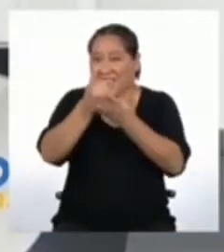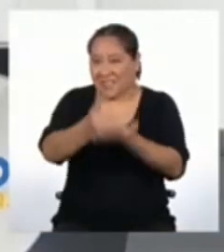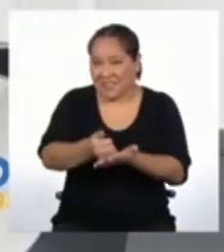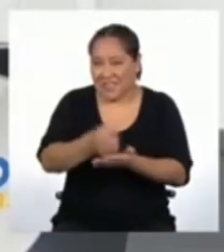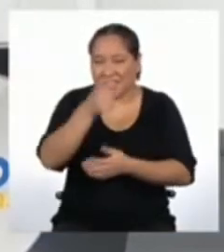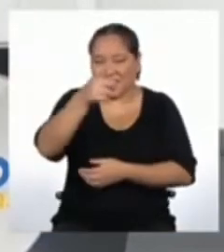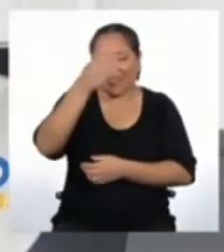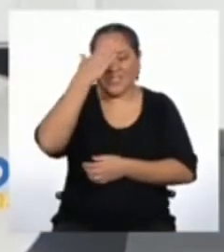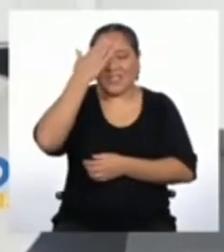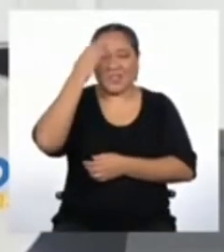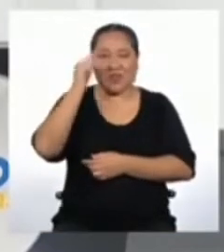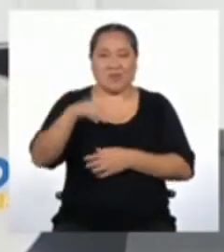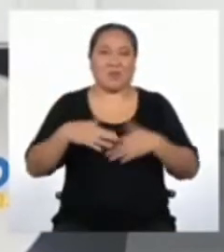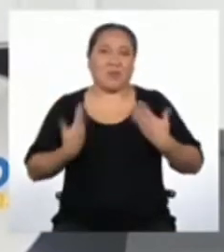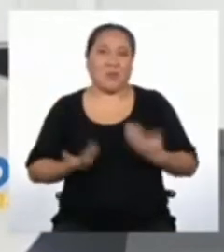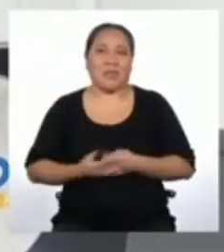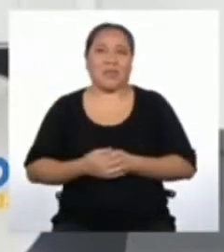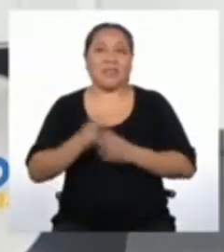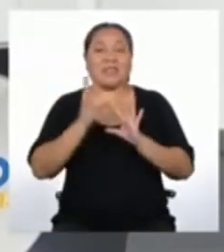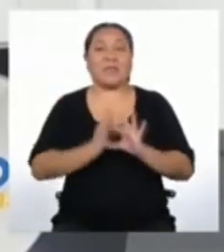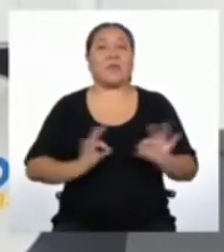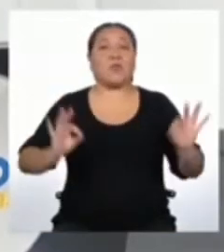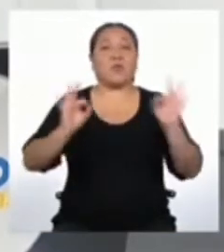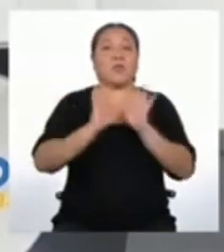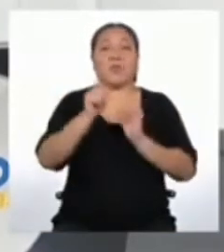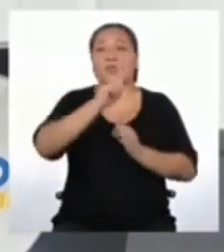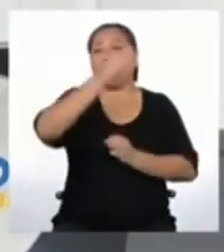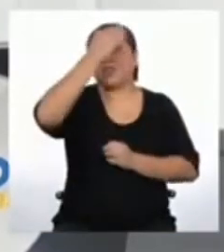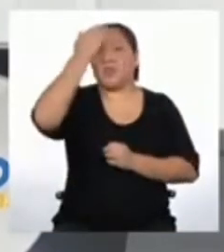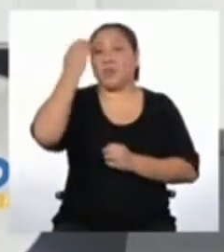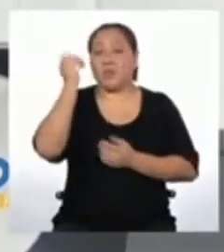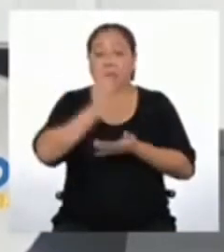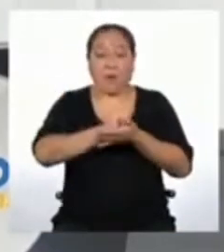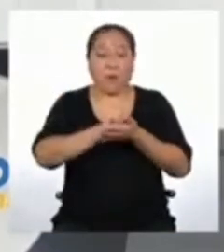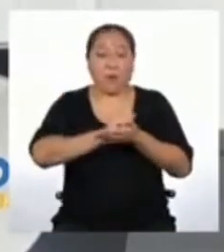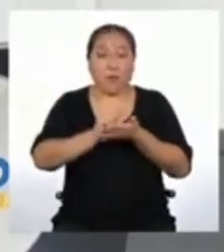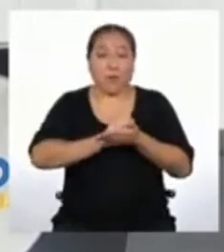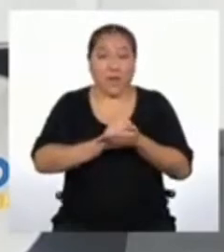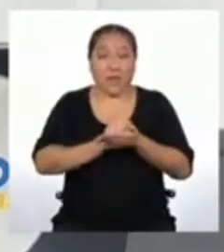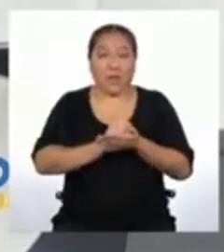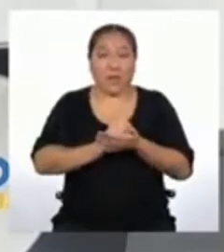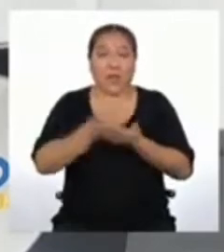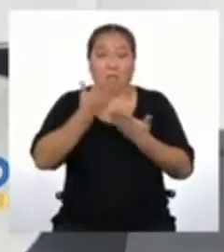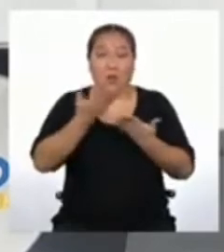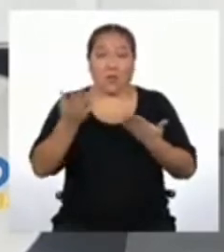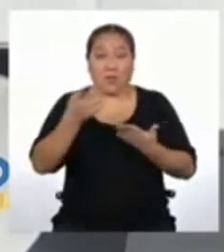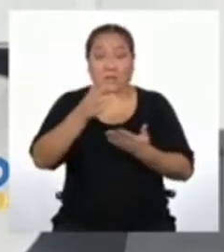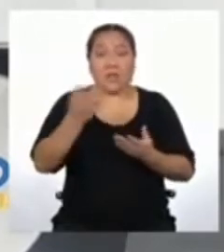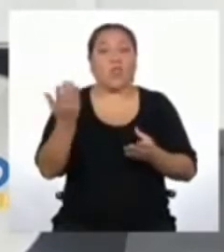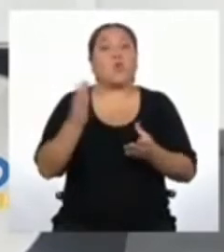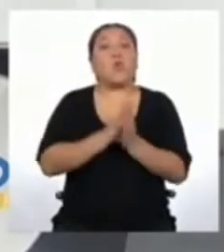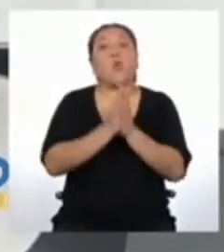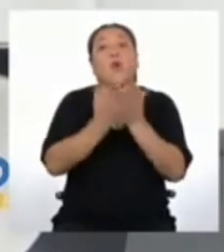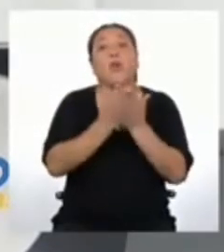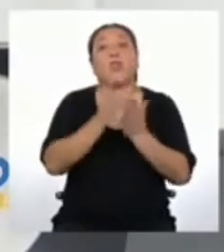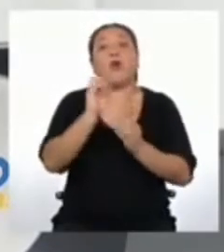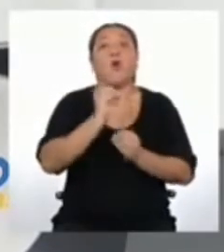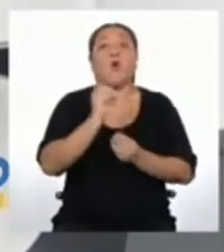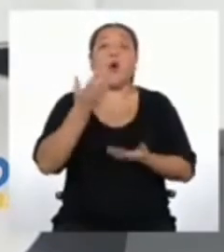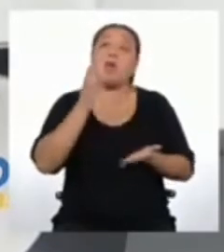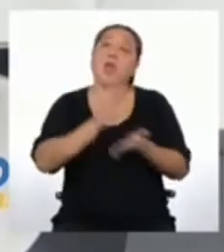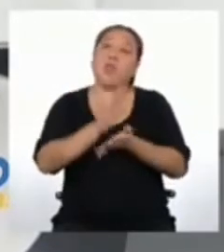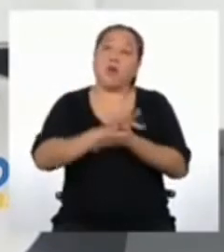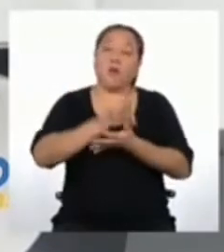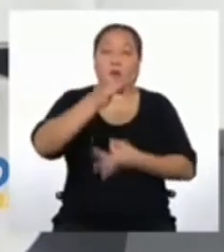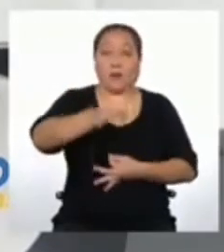que van a poder con esto. Es importante que no olvides registrar tus datos en tu cuaderno o en hojas de reciclaje.